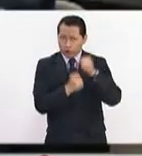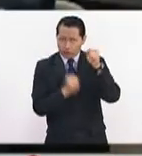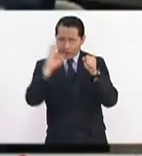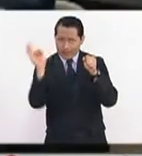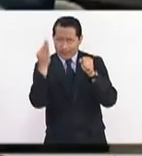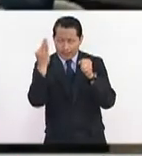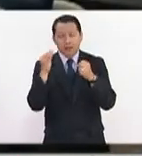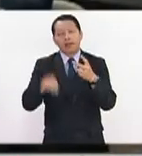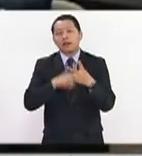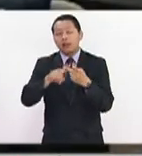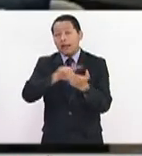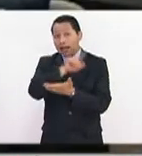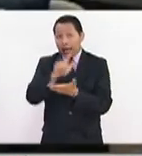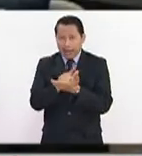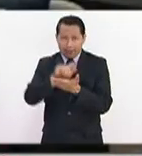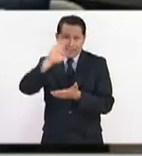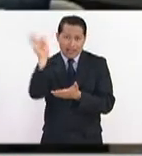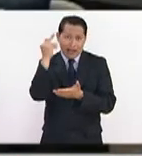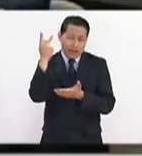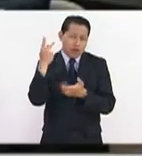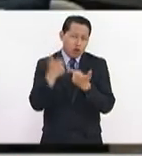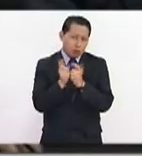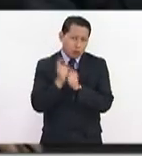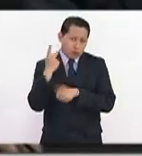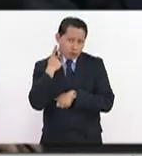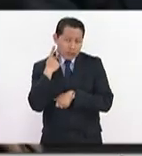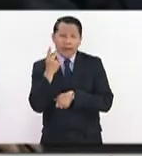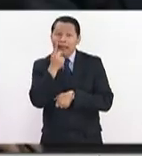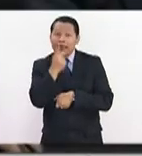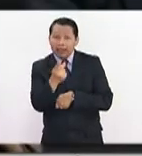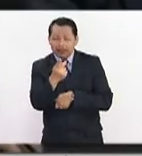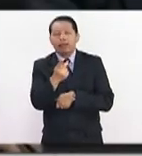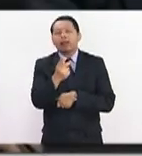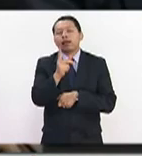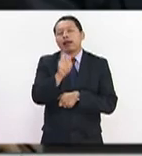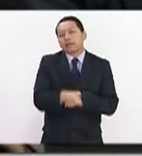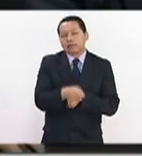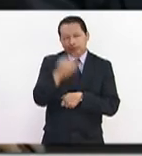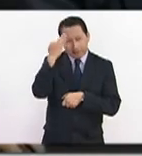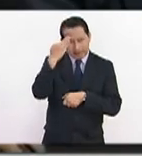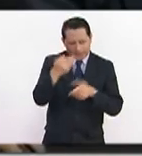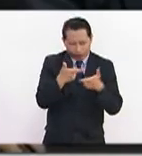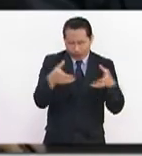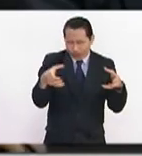General de Partidos Políticos establecen alguna prohibición en cuanto a la temporalidad para la